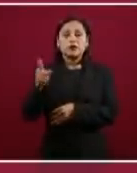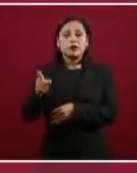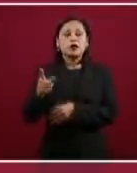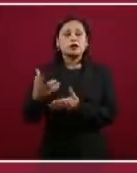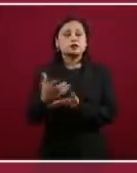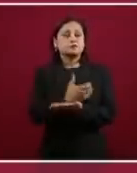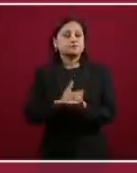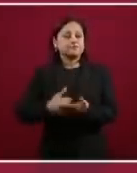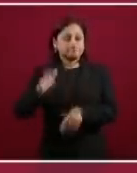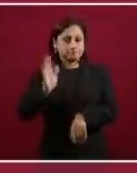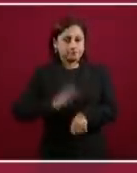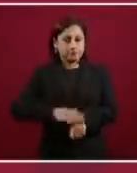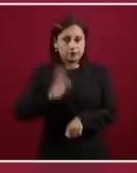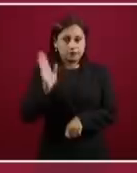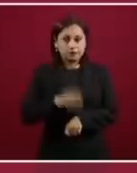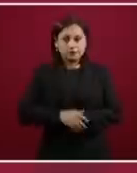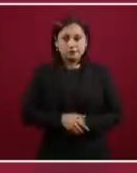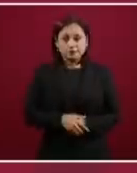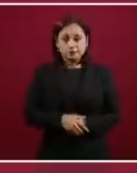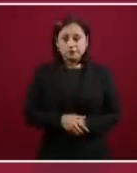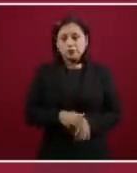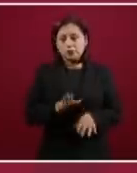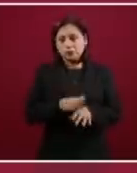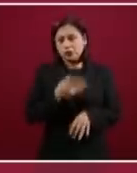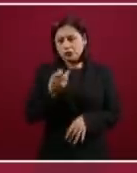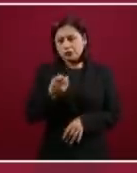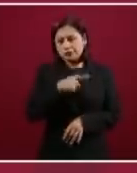Por eso estamos ahora